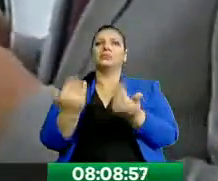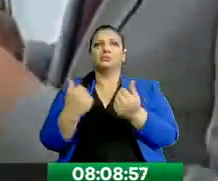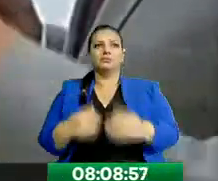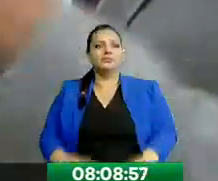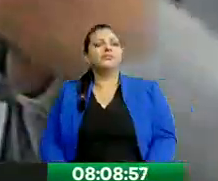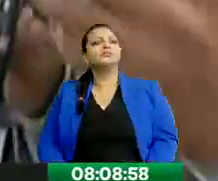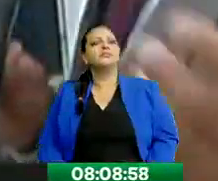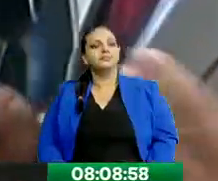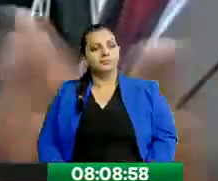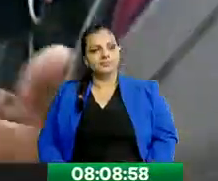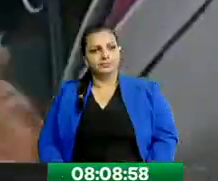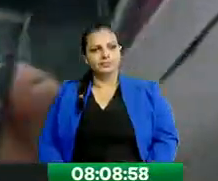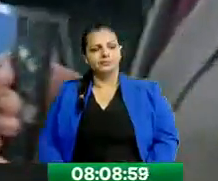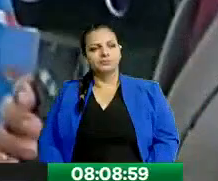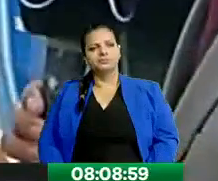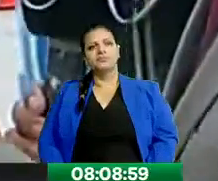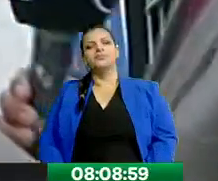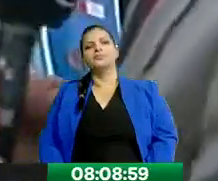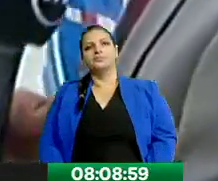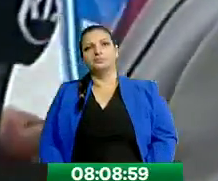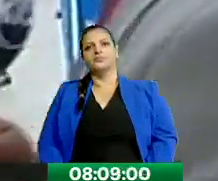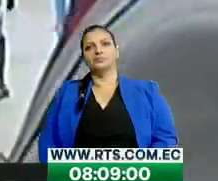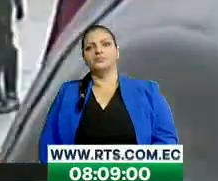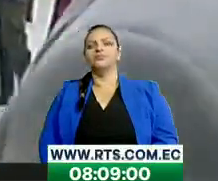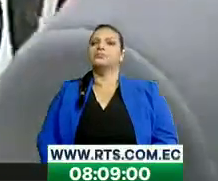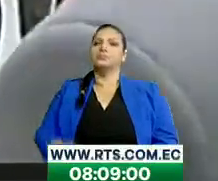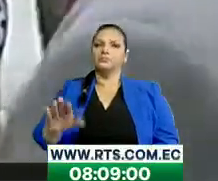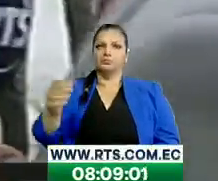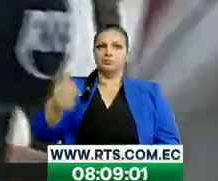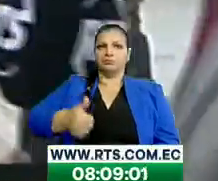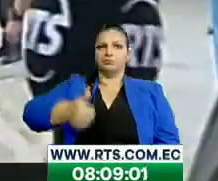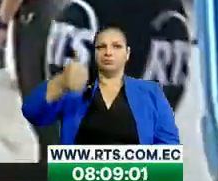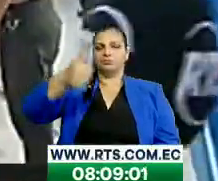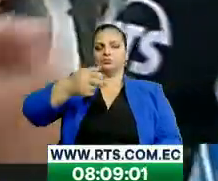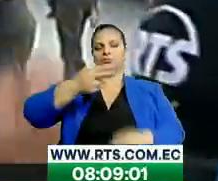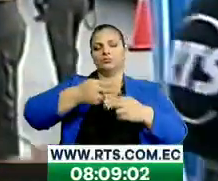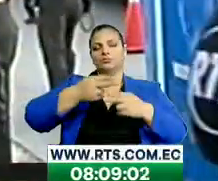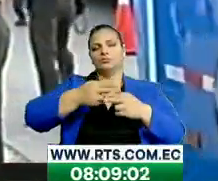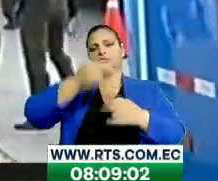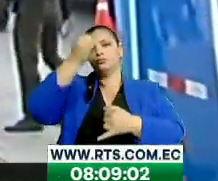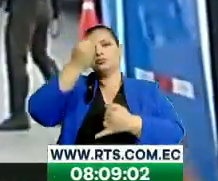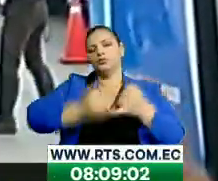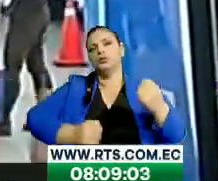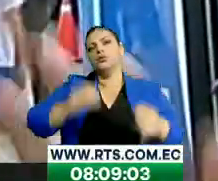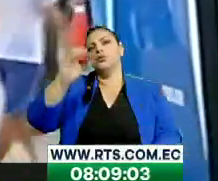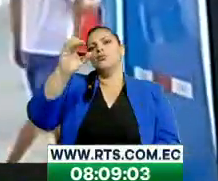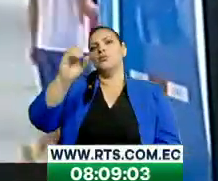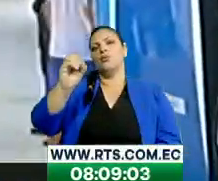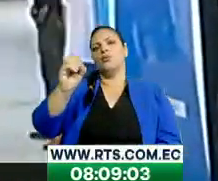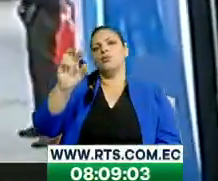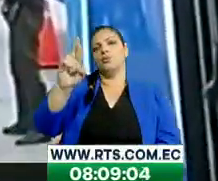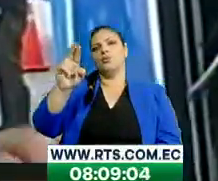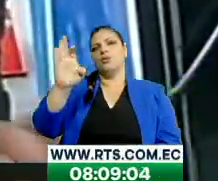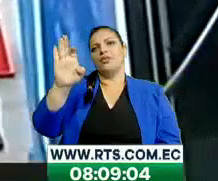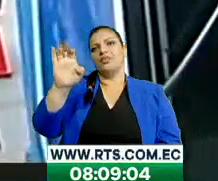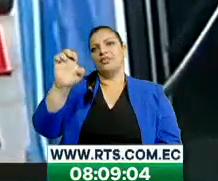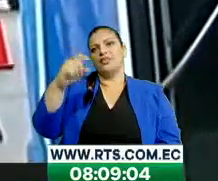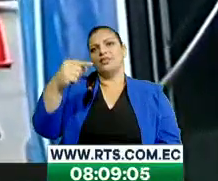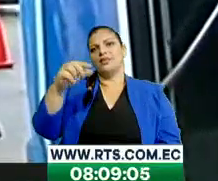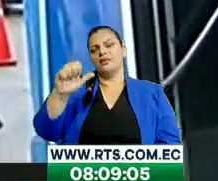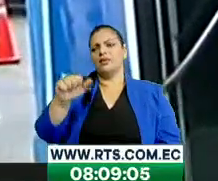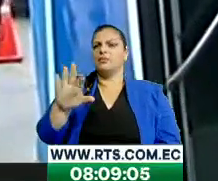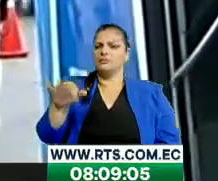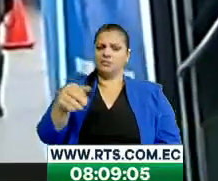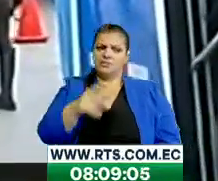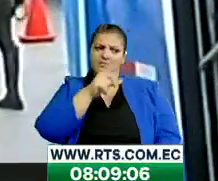indicando que en el sector cercano existen algunas entidades educativas y que los pillos que actualmente están madrugando mucho, tipo 6:30 de